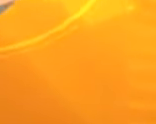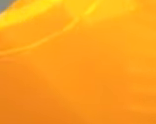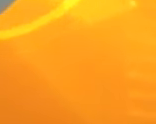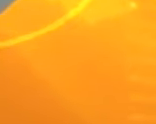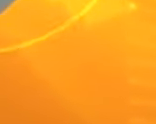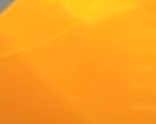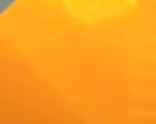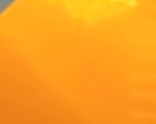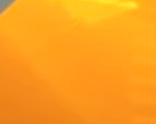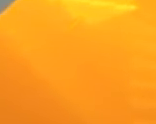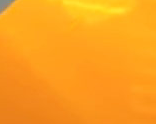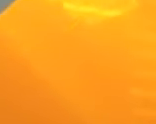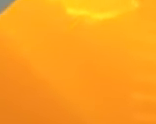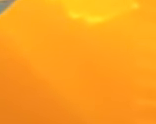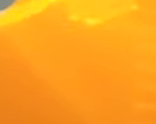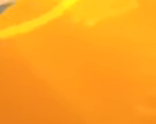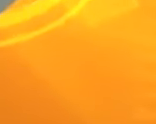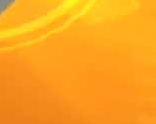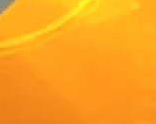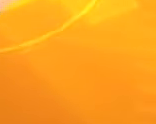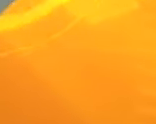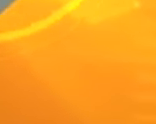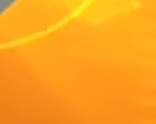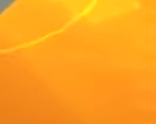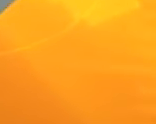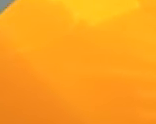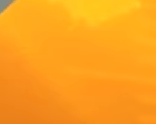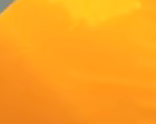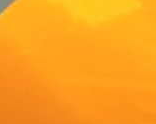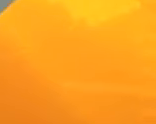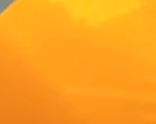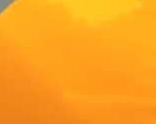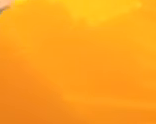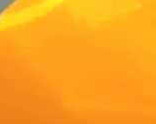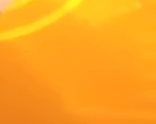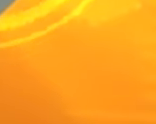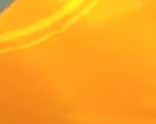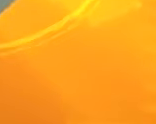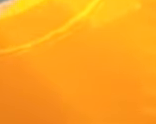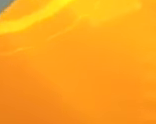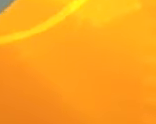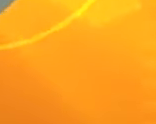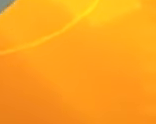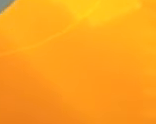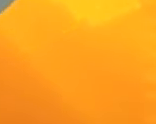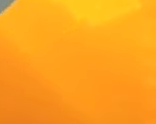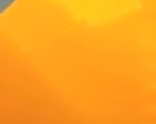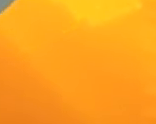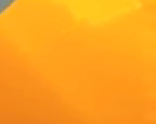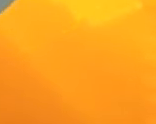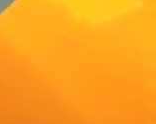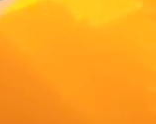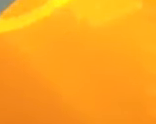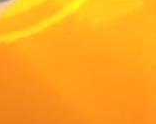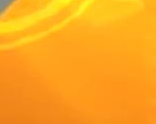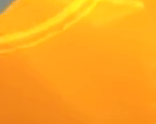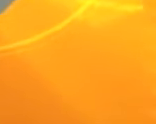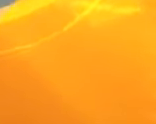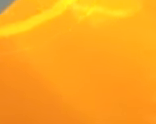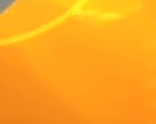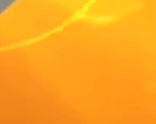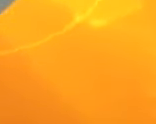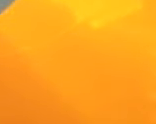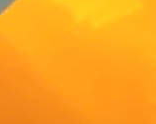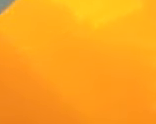arrebatar su territorio, se le ha tratado de arrebatar su derecho a vivir en paz, a sus derechos humanos, y hoy